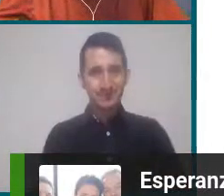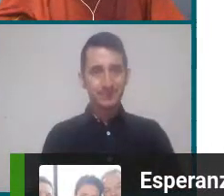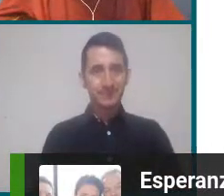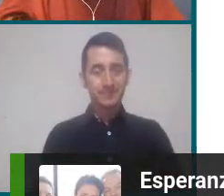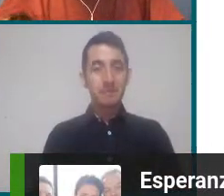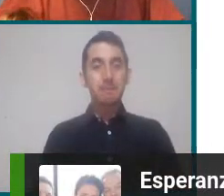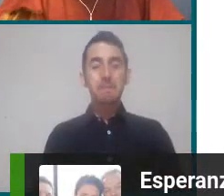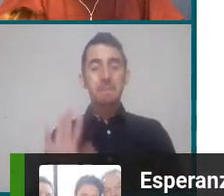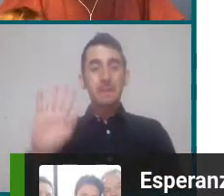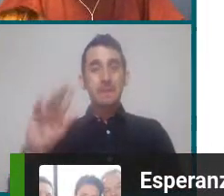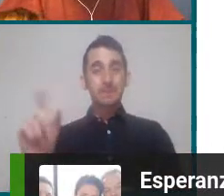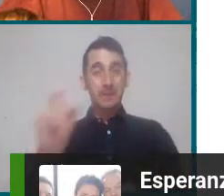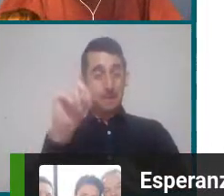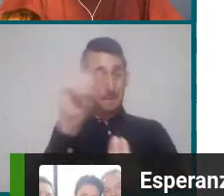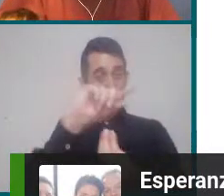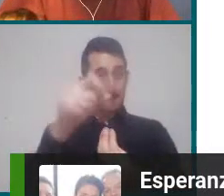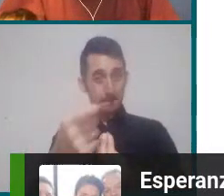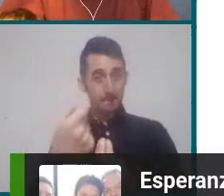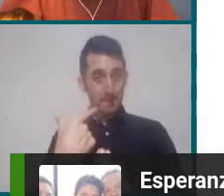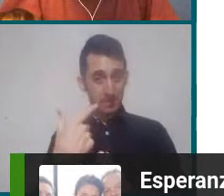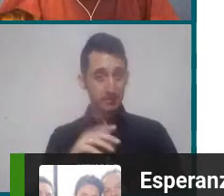Acá hay una pregunta, profesor.